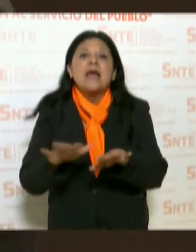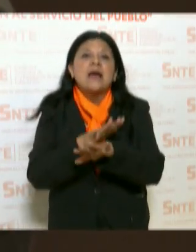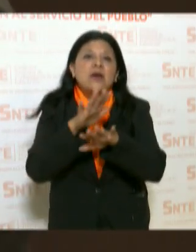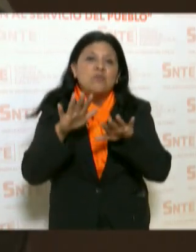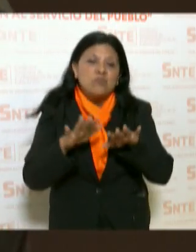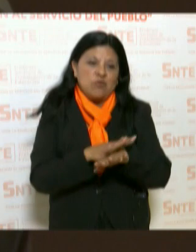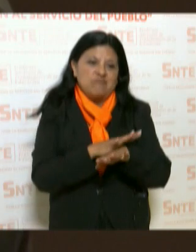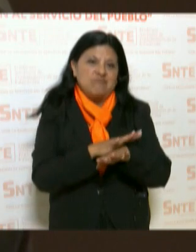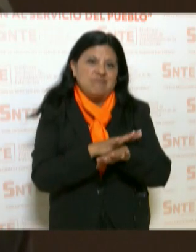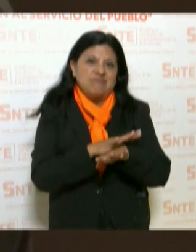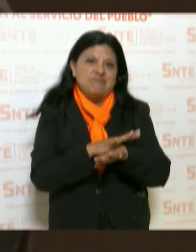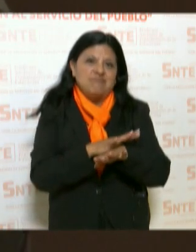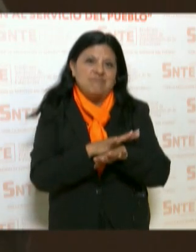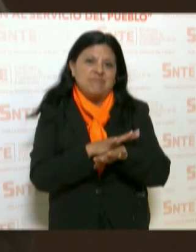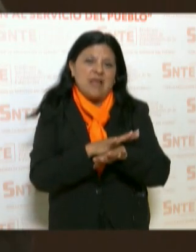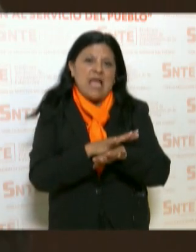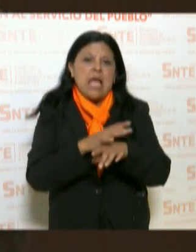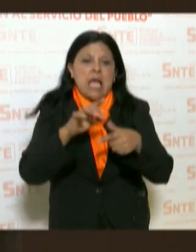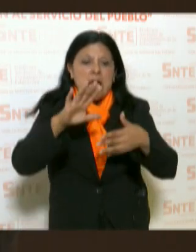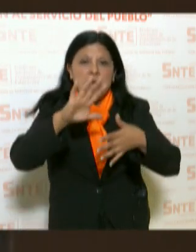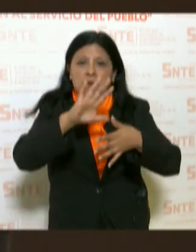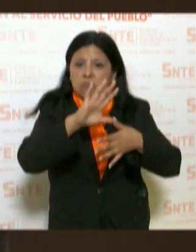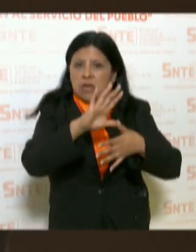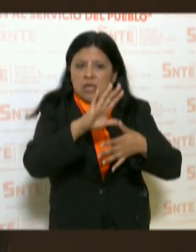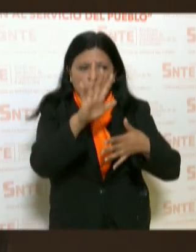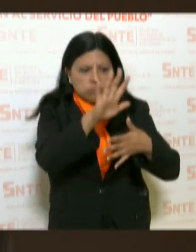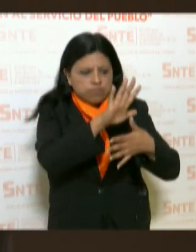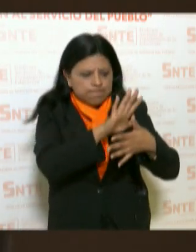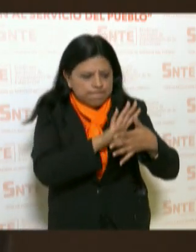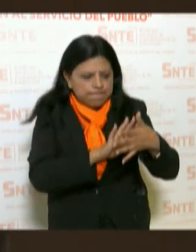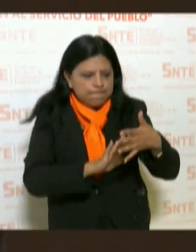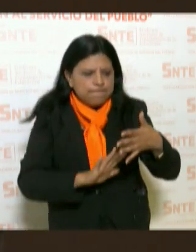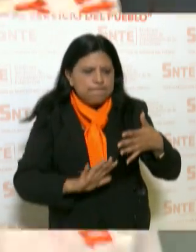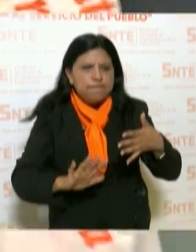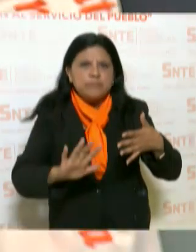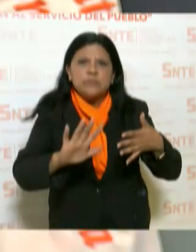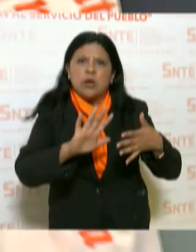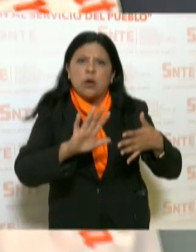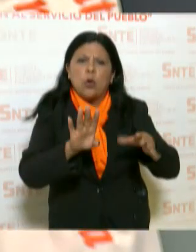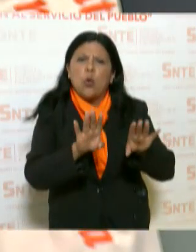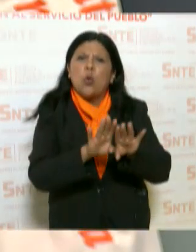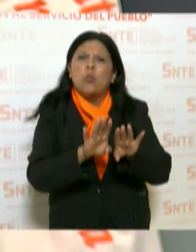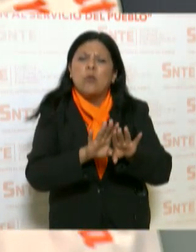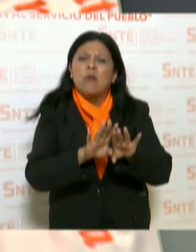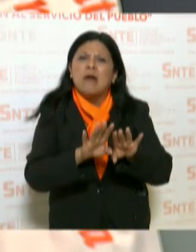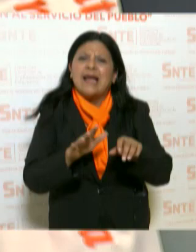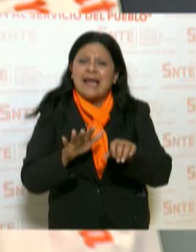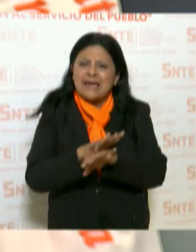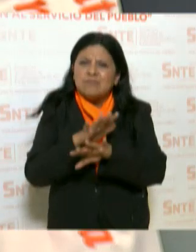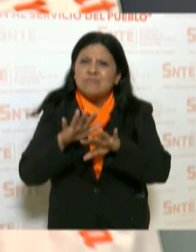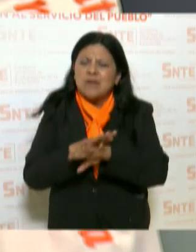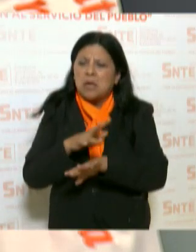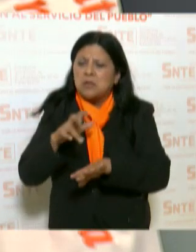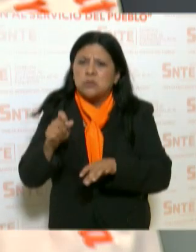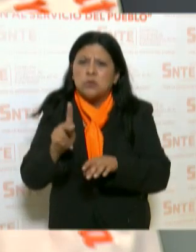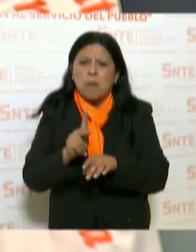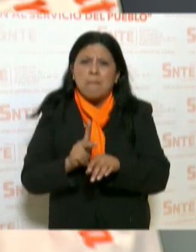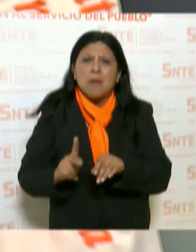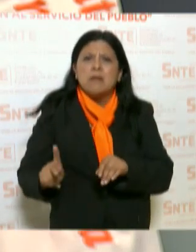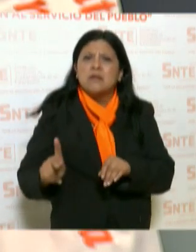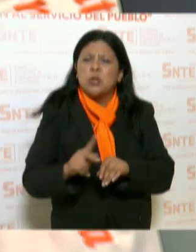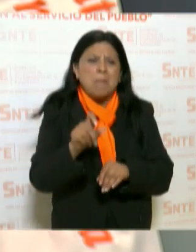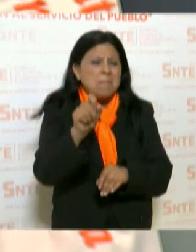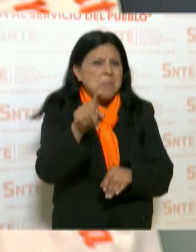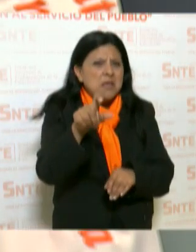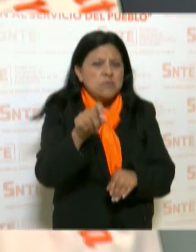países de América, sobre todo el ser independientes. Lo mismo en el caso de